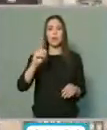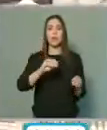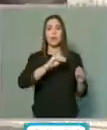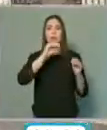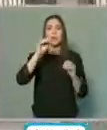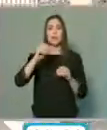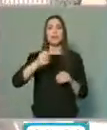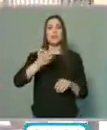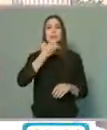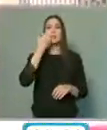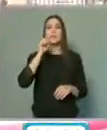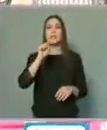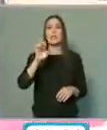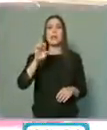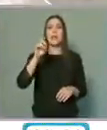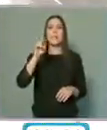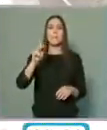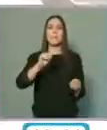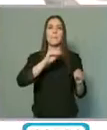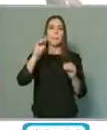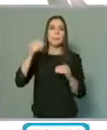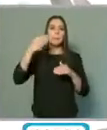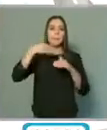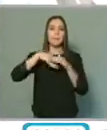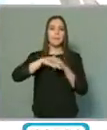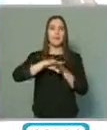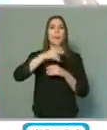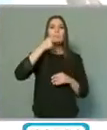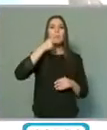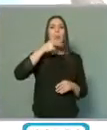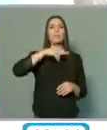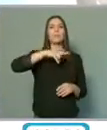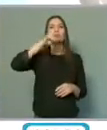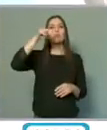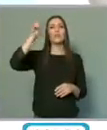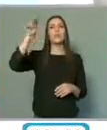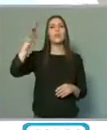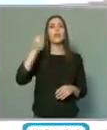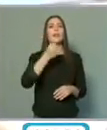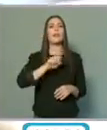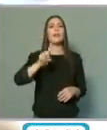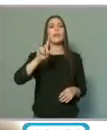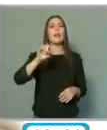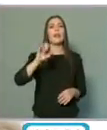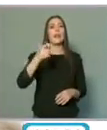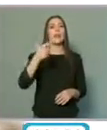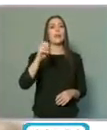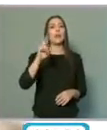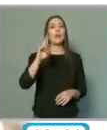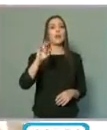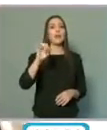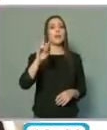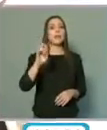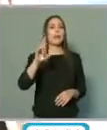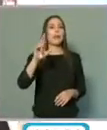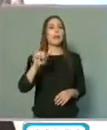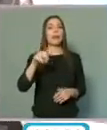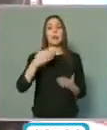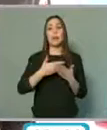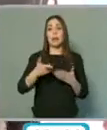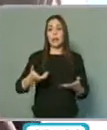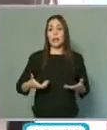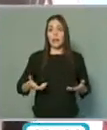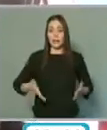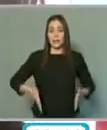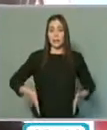Educación Pública, con los murales que pintara ahí Diego Rivera y demás pintores. Pero esta calle